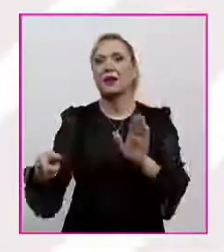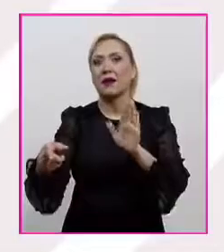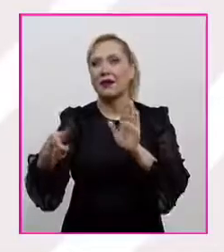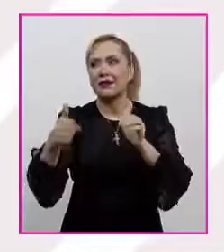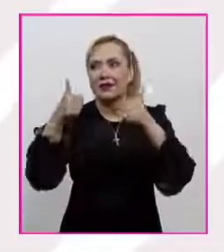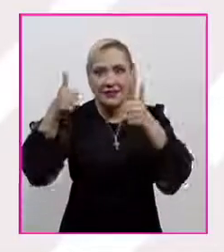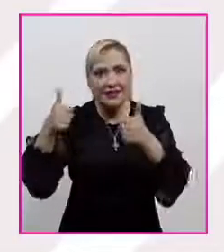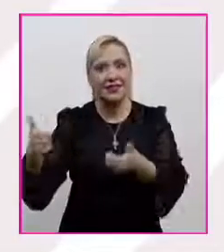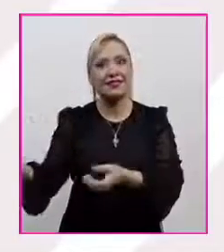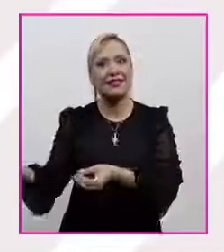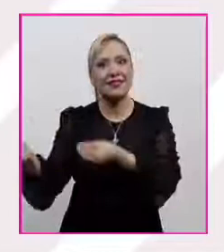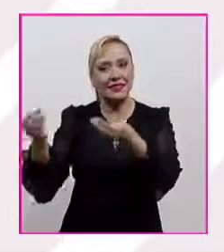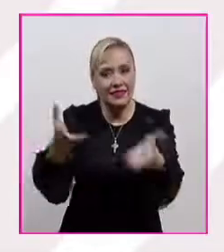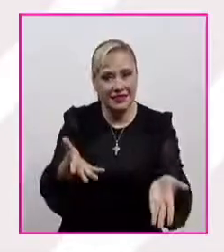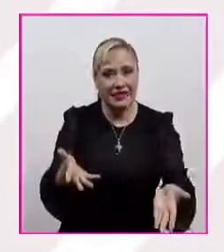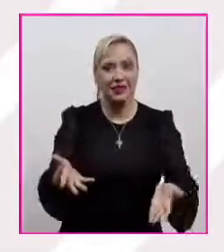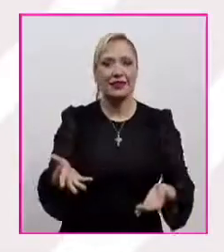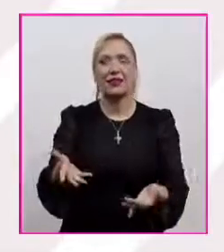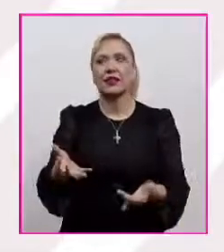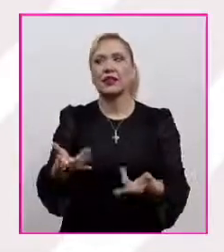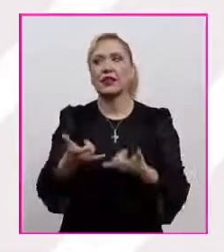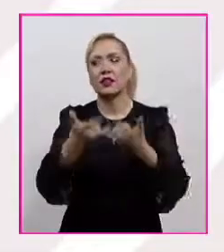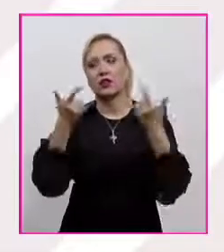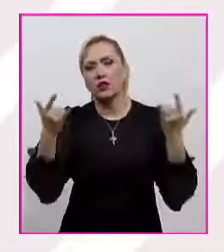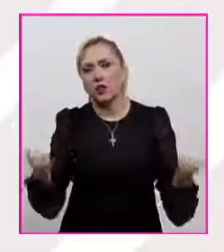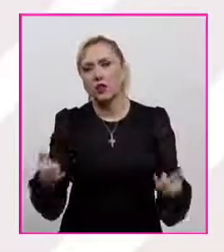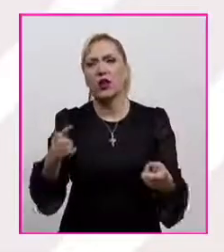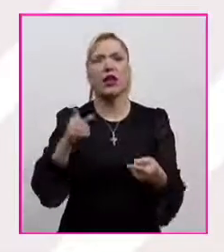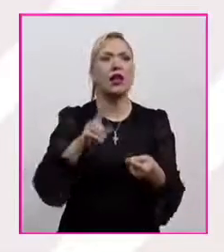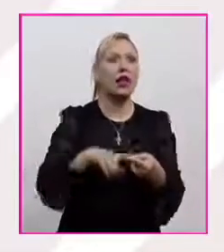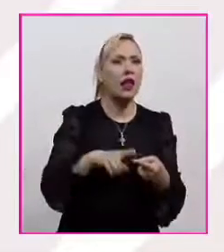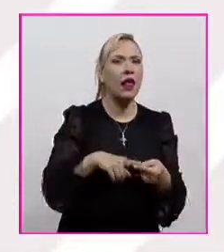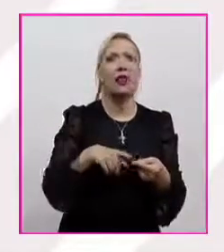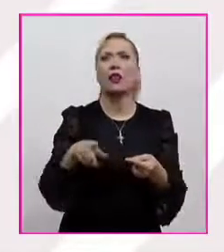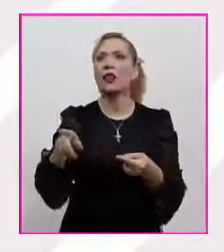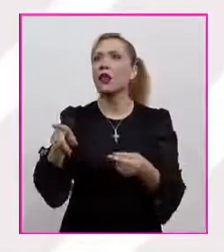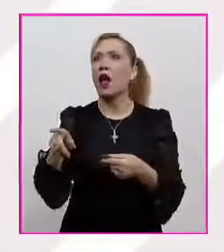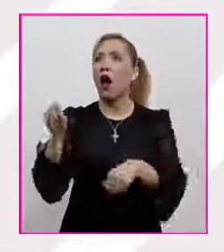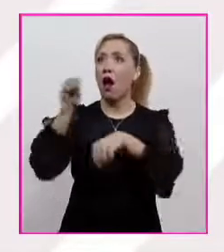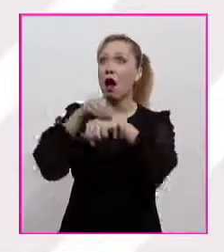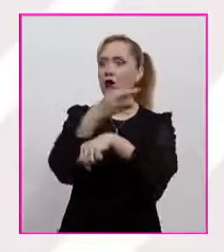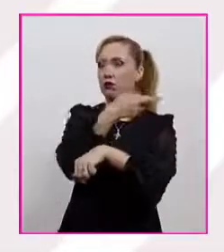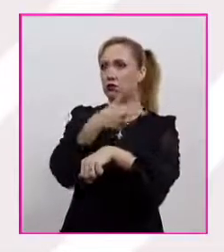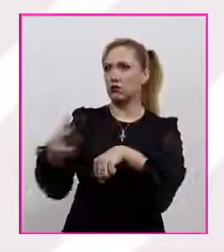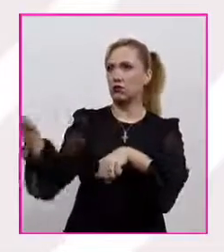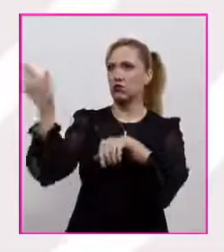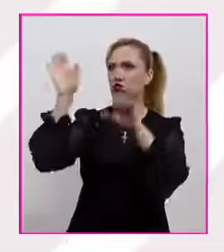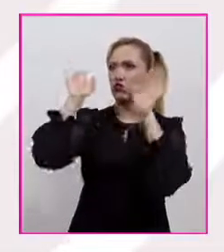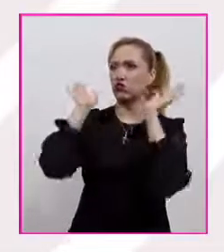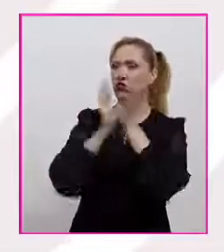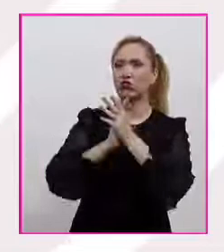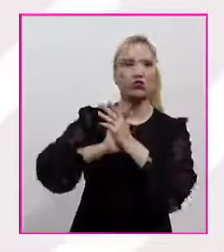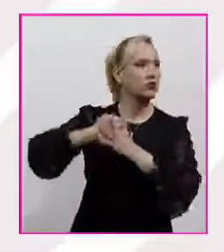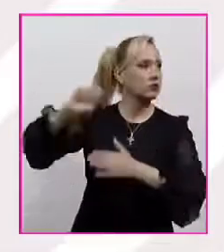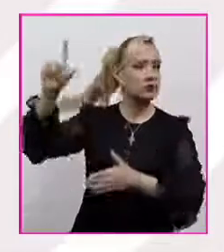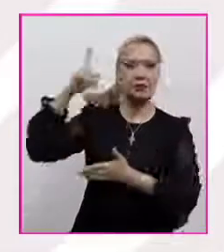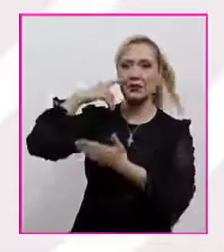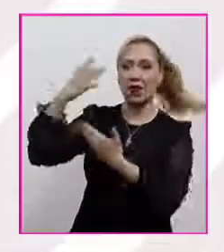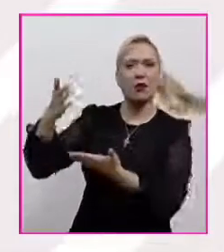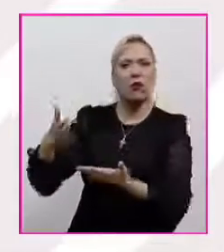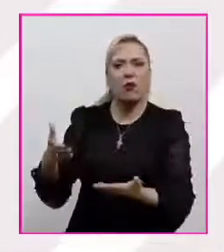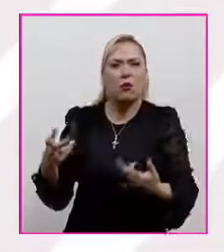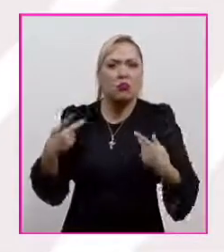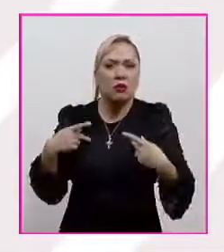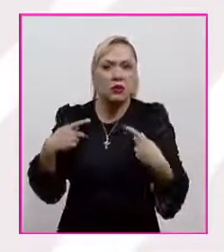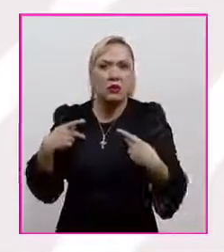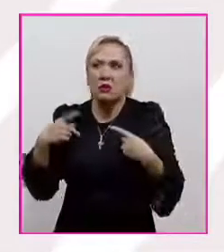que no necesariamente necesitamos contar la historia de quién puso el restaurante y se volvió 5 estrellas Michelin, sino una persona que llegó y se